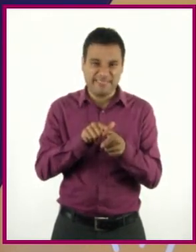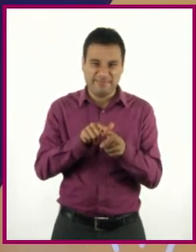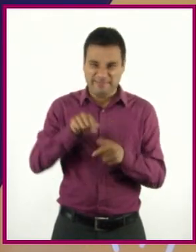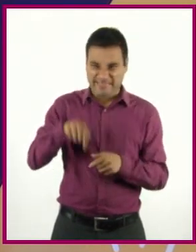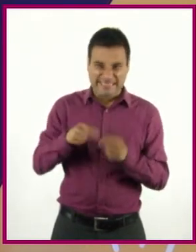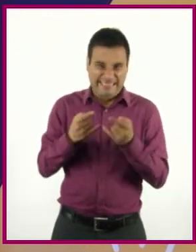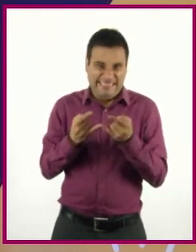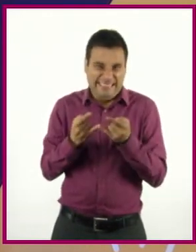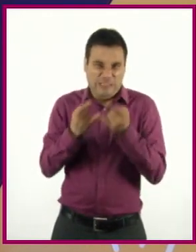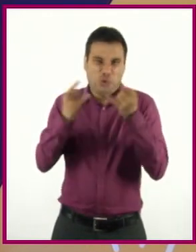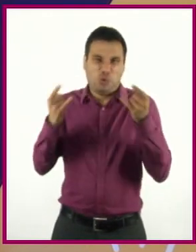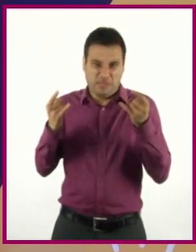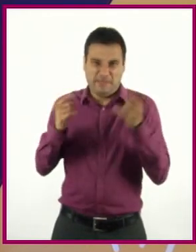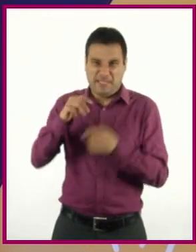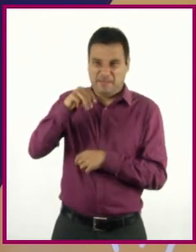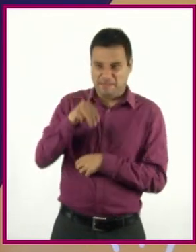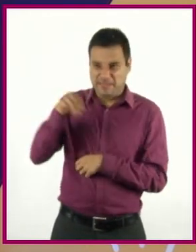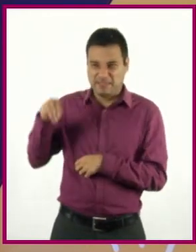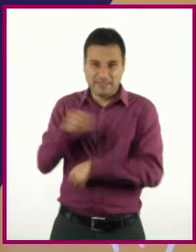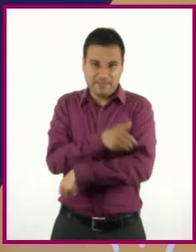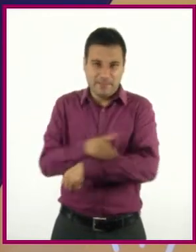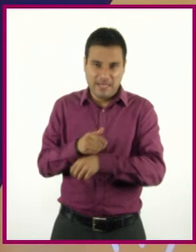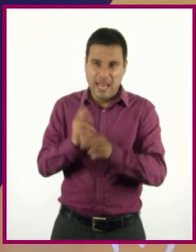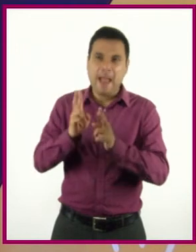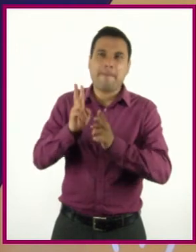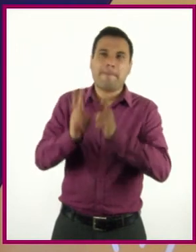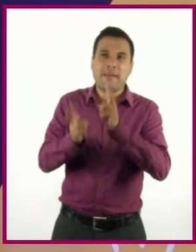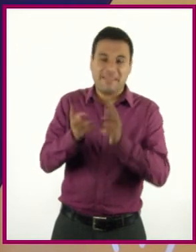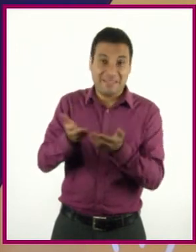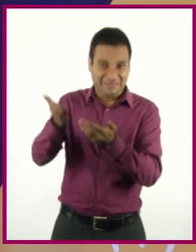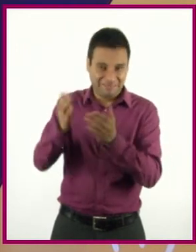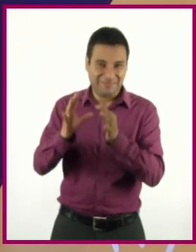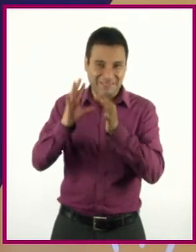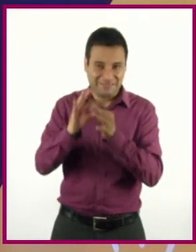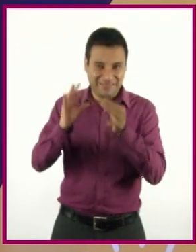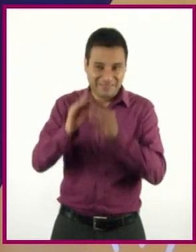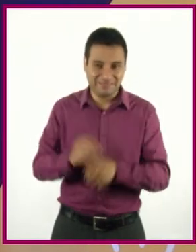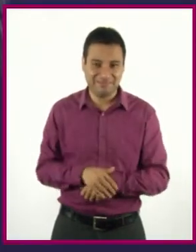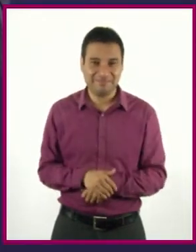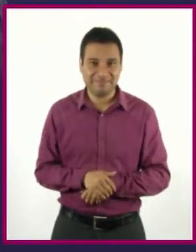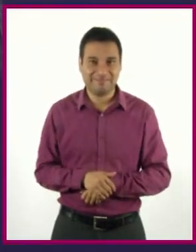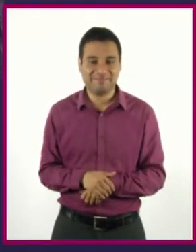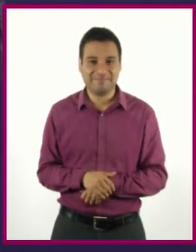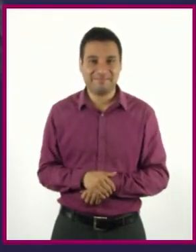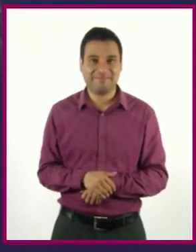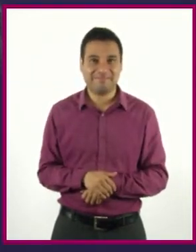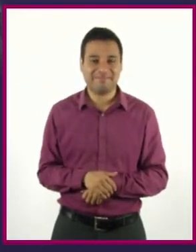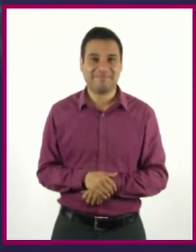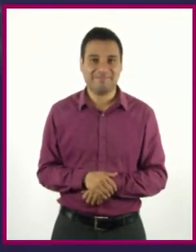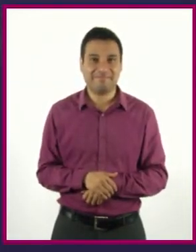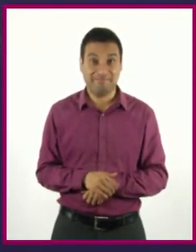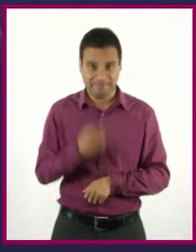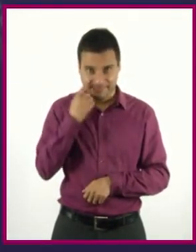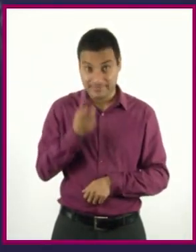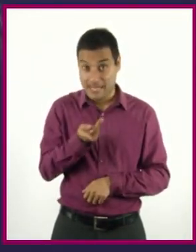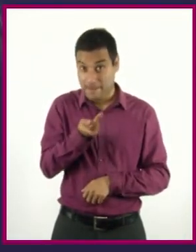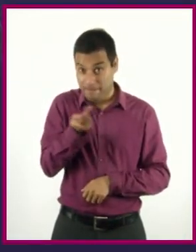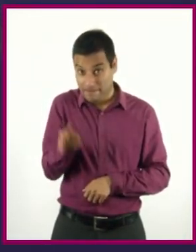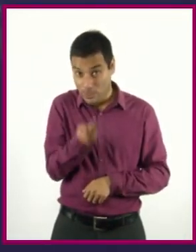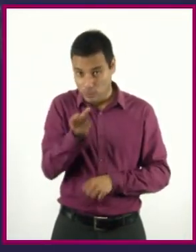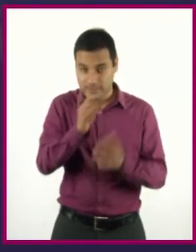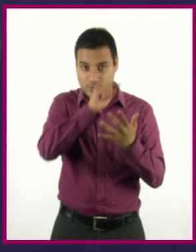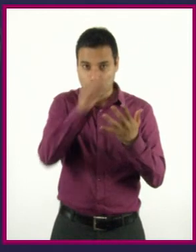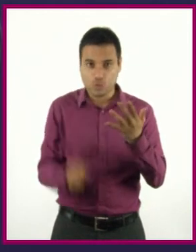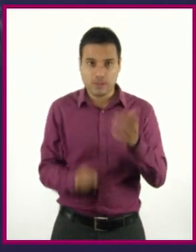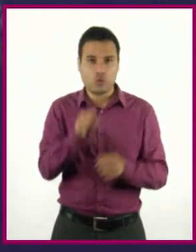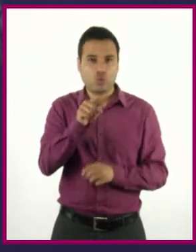que aprendieron y platiquen sobre los logros del Dr. Mushinski con más personas. Anoten las siguientes preguntas en su cuaderno